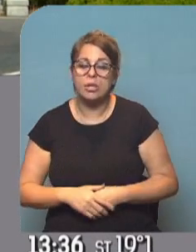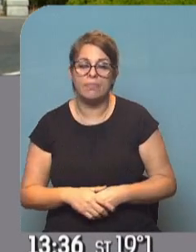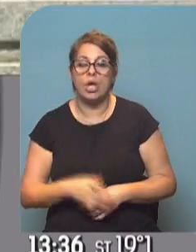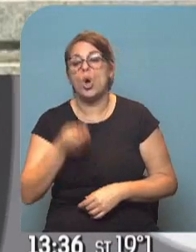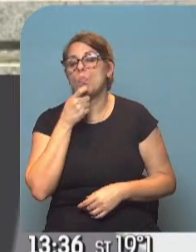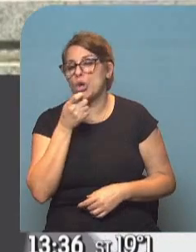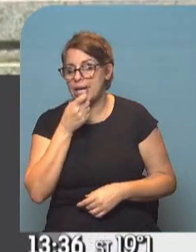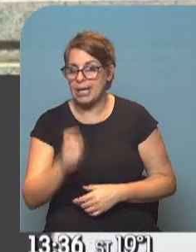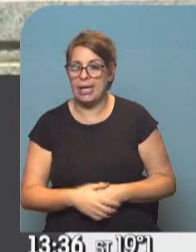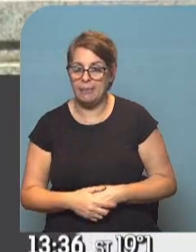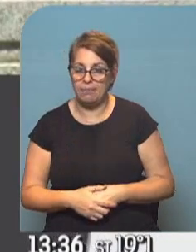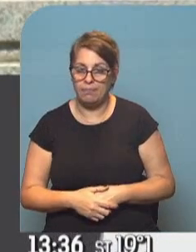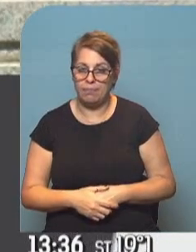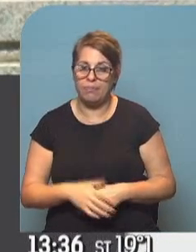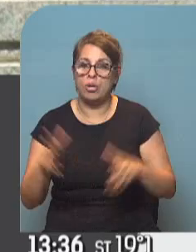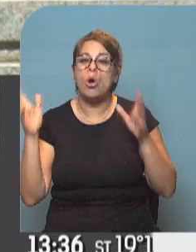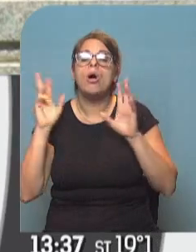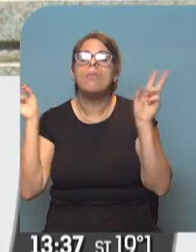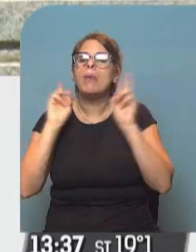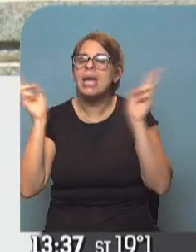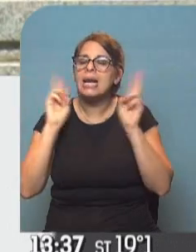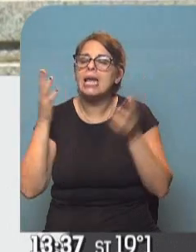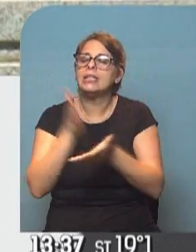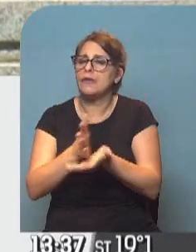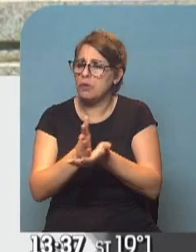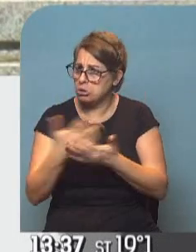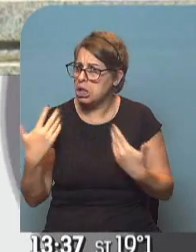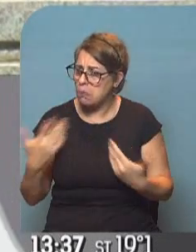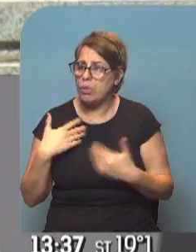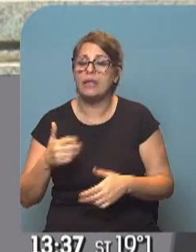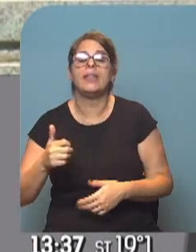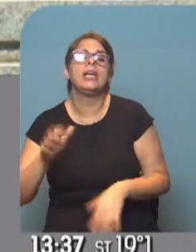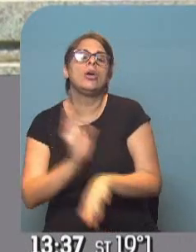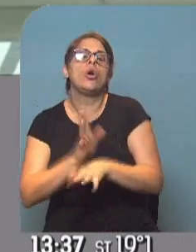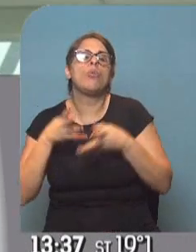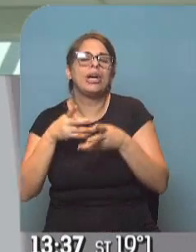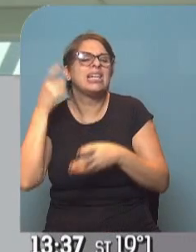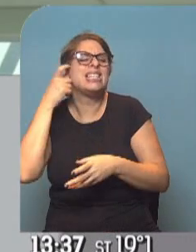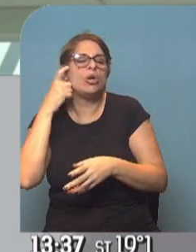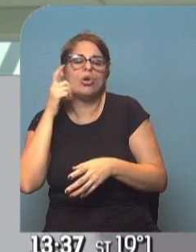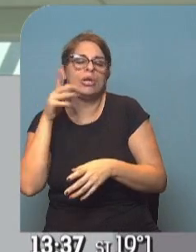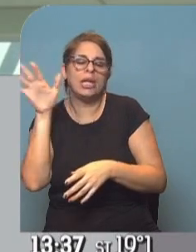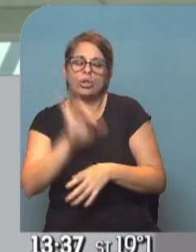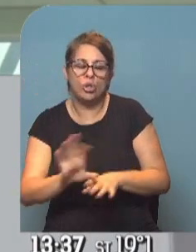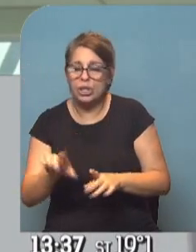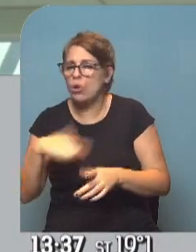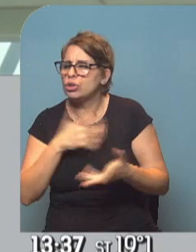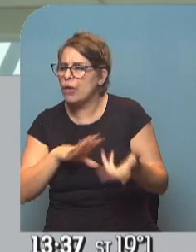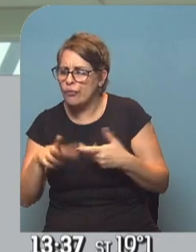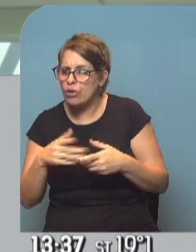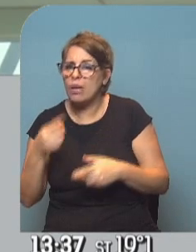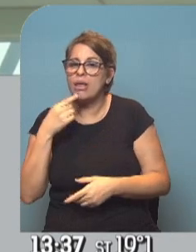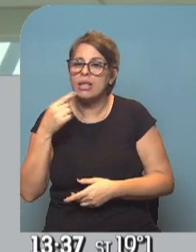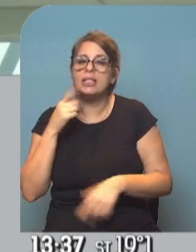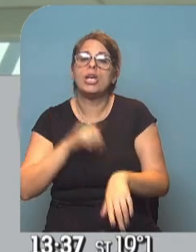por ejemplo, dejar de usar los parlantes de la frontera, estos de guerra psicológica permanente. Otro de los gestos fue unificar el